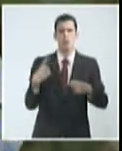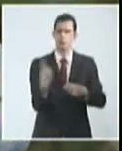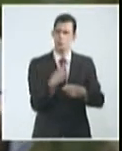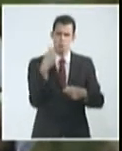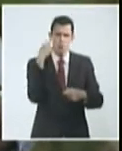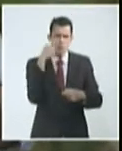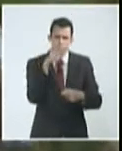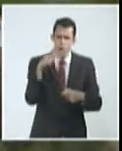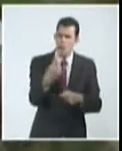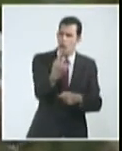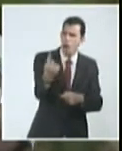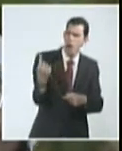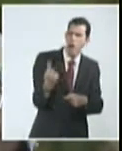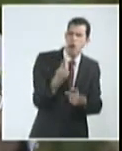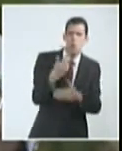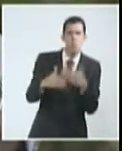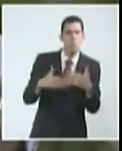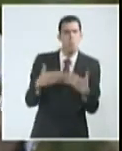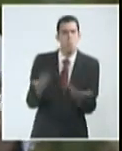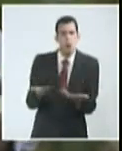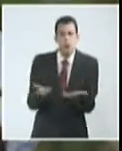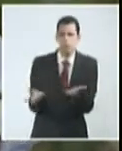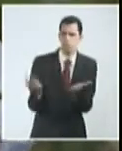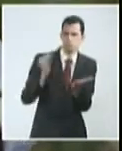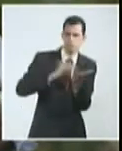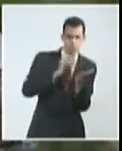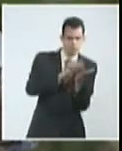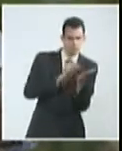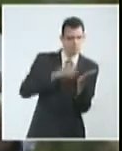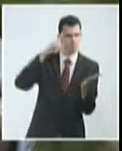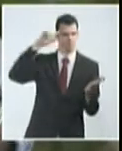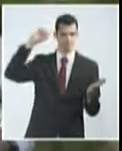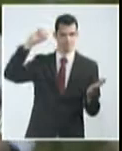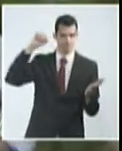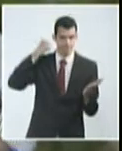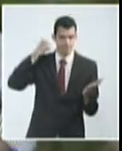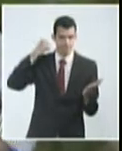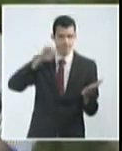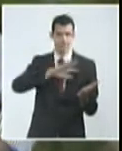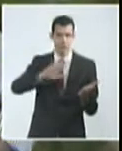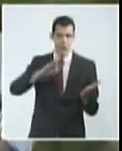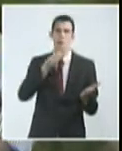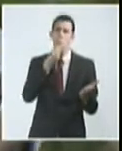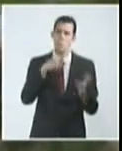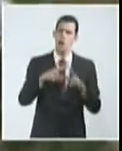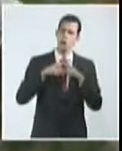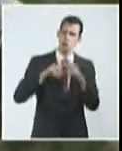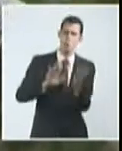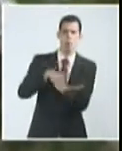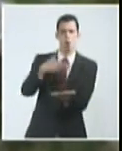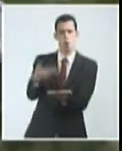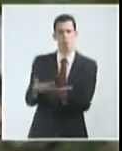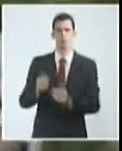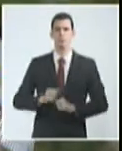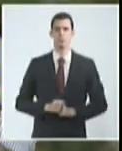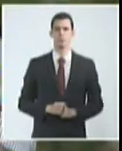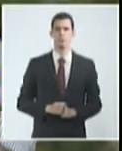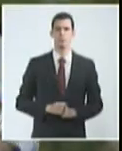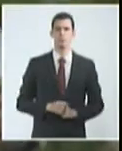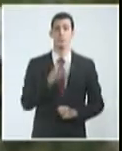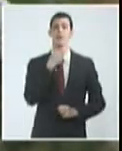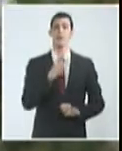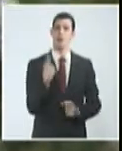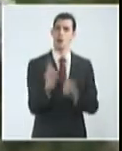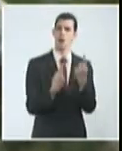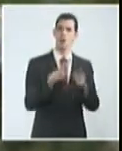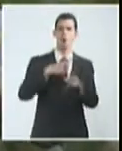COVID nos dio elementos de deficiencias que teníamos en los sistemas de salud, pero ellos propusieron incluso proyectos, por ejemplo, un proyecto de informatización